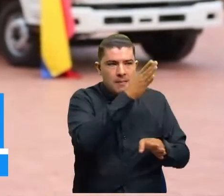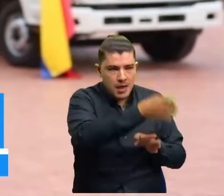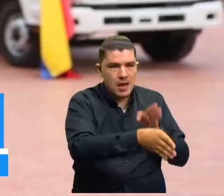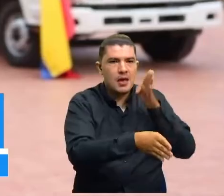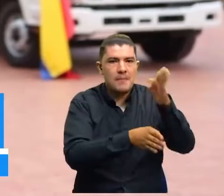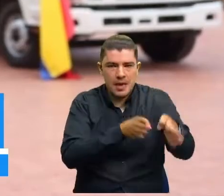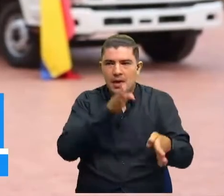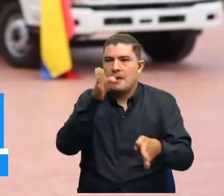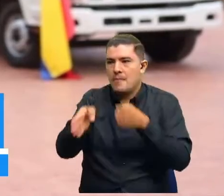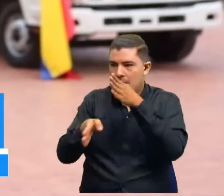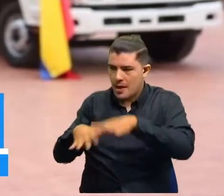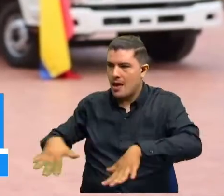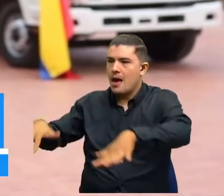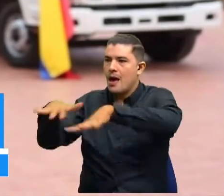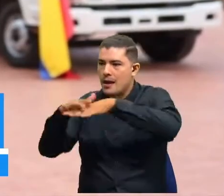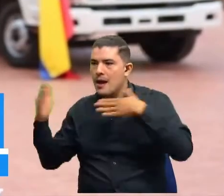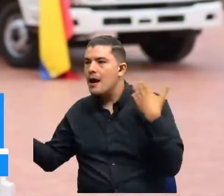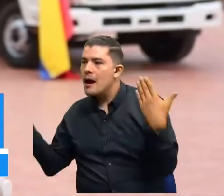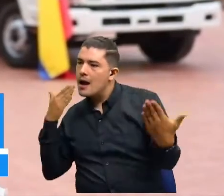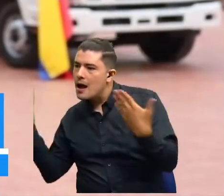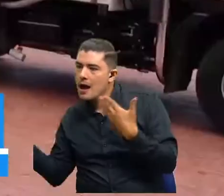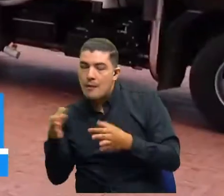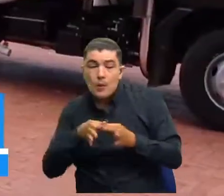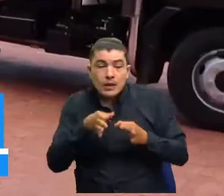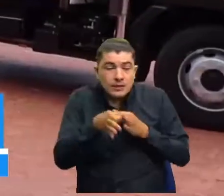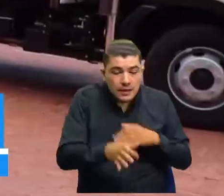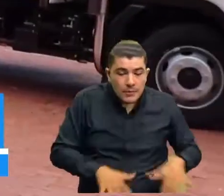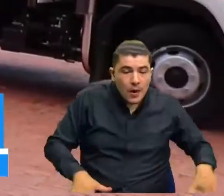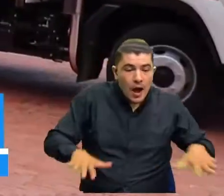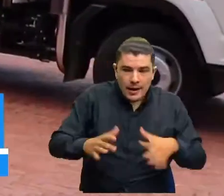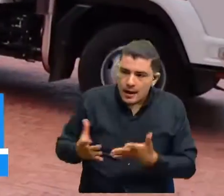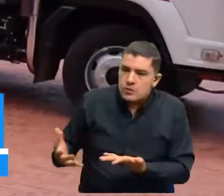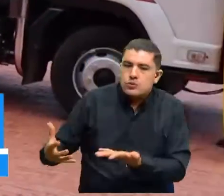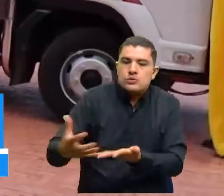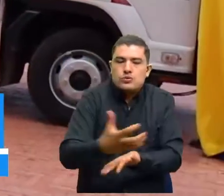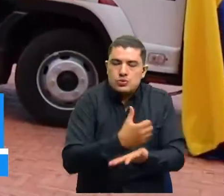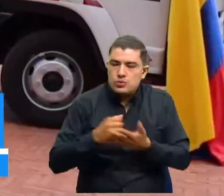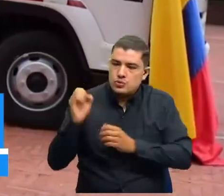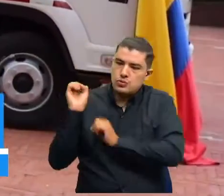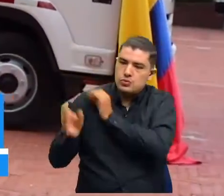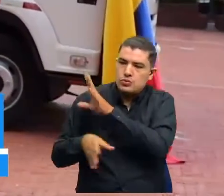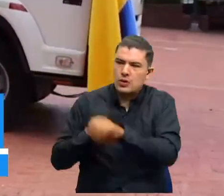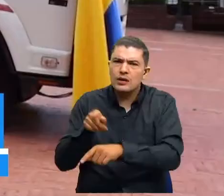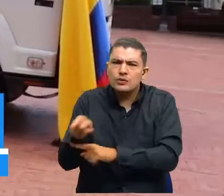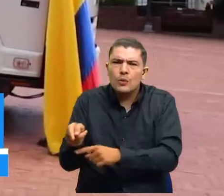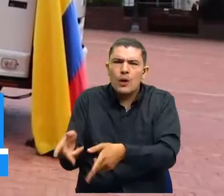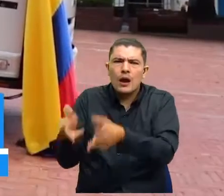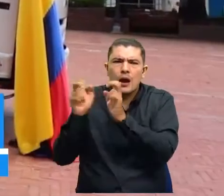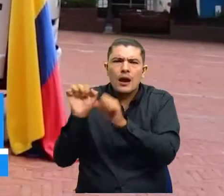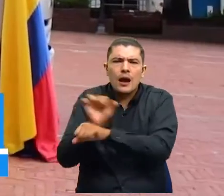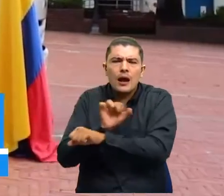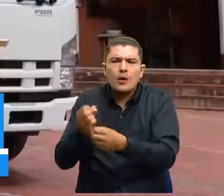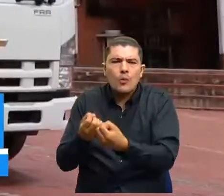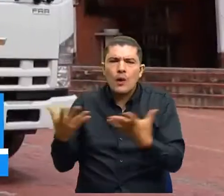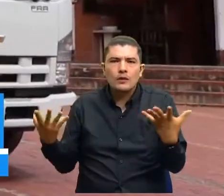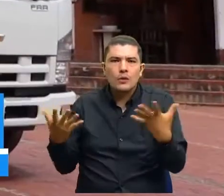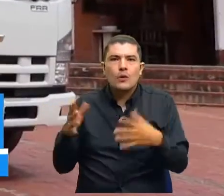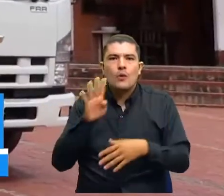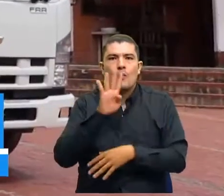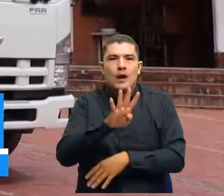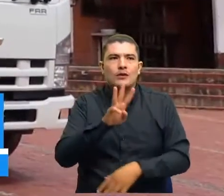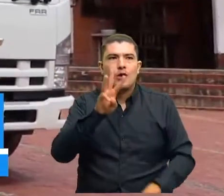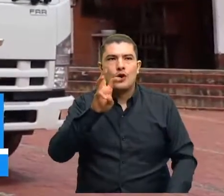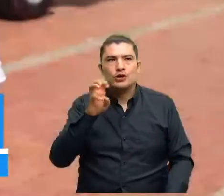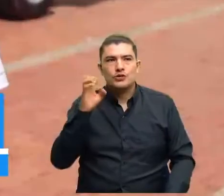a hacer esta recolección de residuos y costó aproximadamente 480 millones de